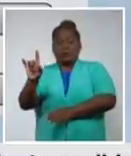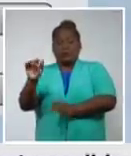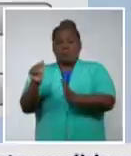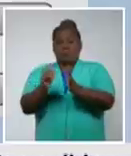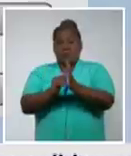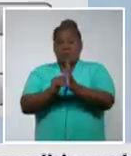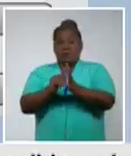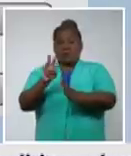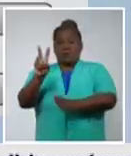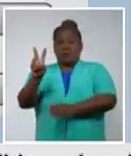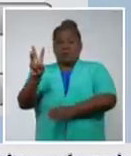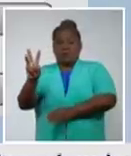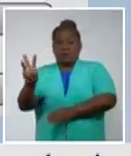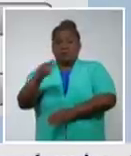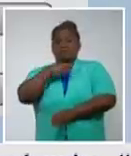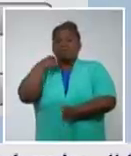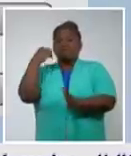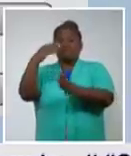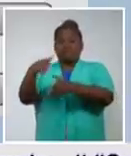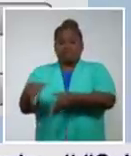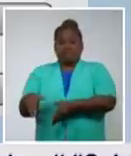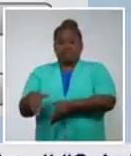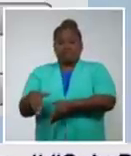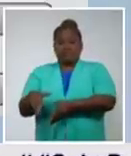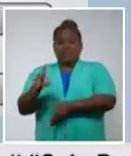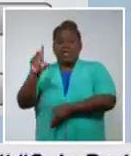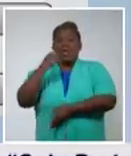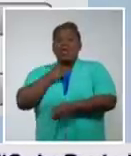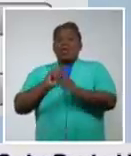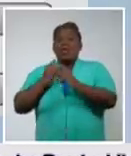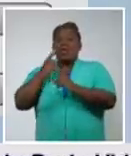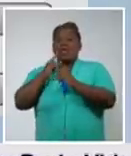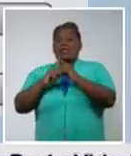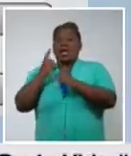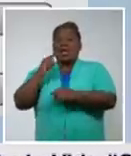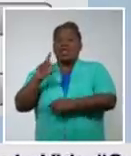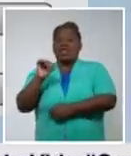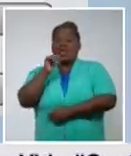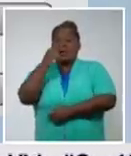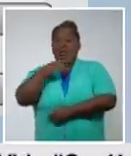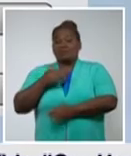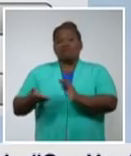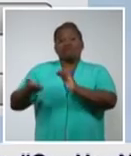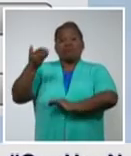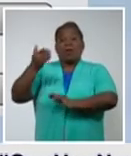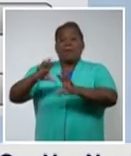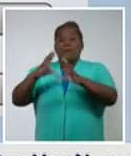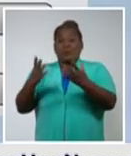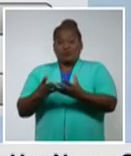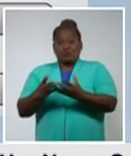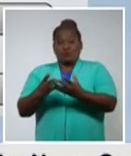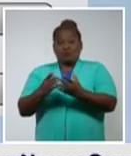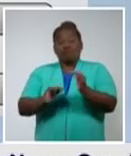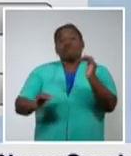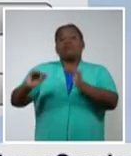1.259.023 fallecidos, para una letalidad superior a la del mundo, superior a la de Cuba, de